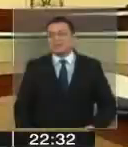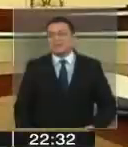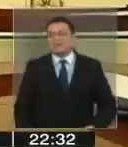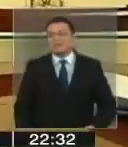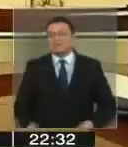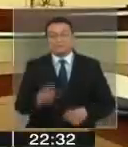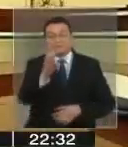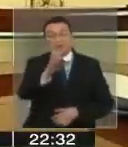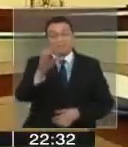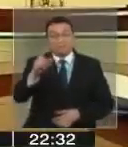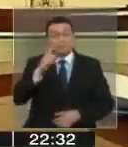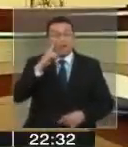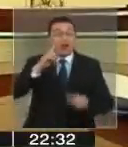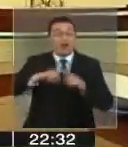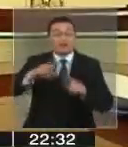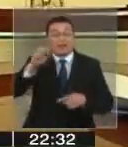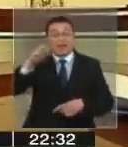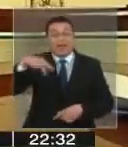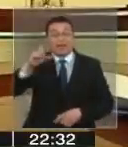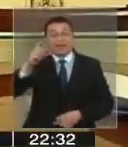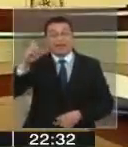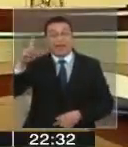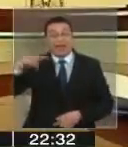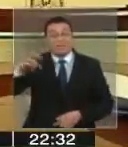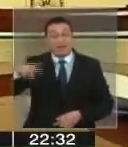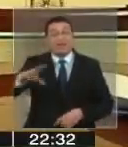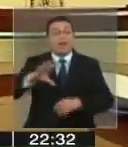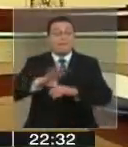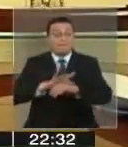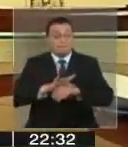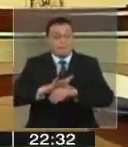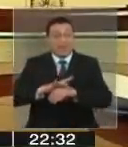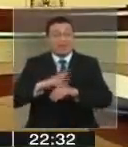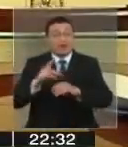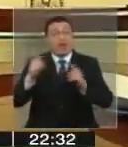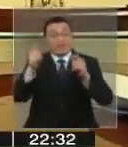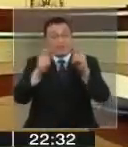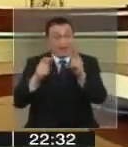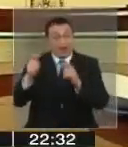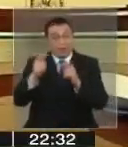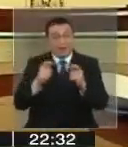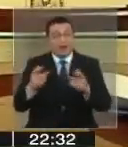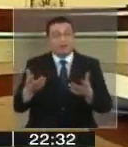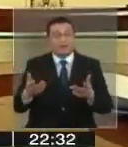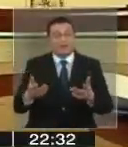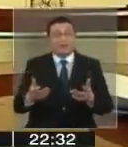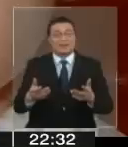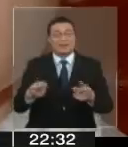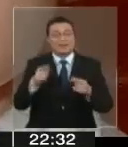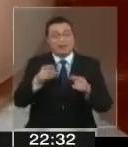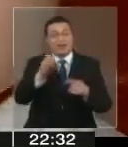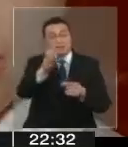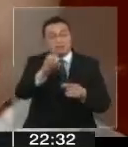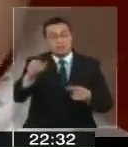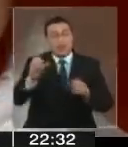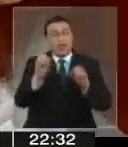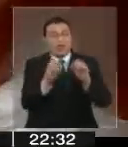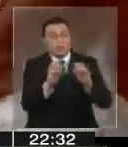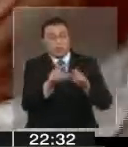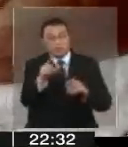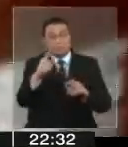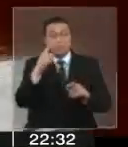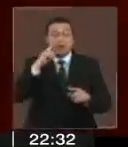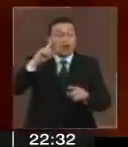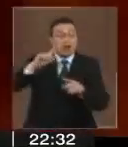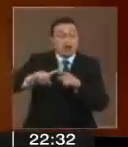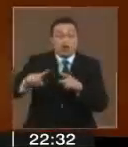La gente no conoce el síndrome de Angelman. Desde médicos, desde terapeutas, desde gente del ámbito educacional, no